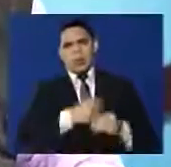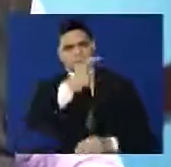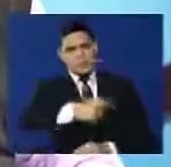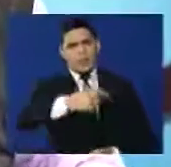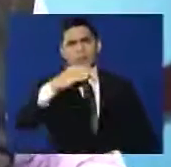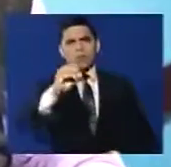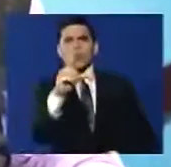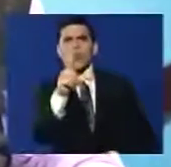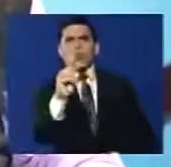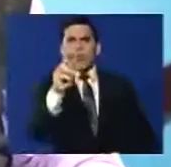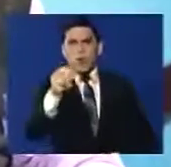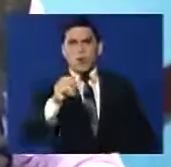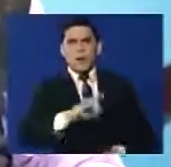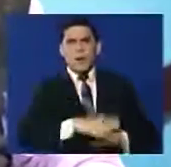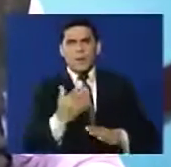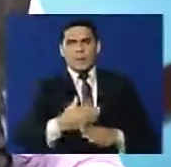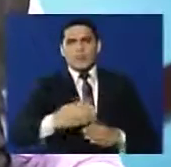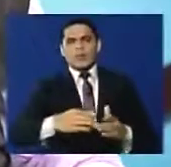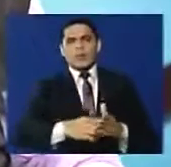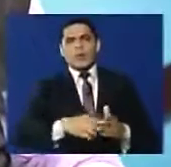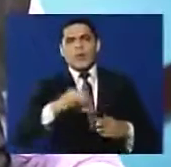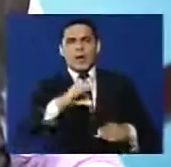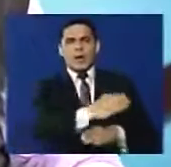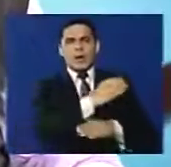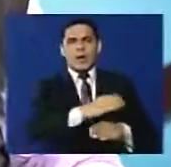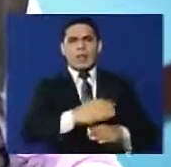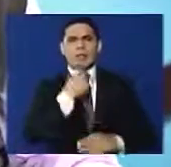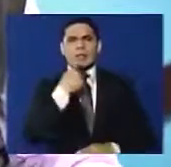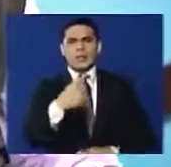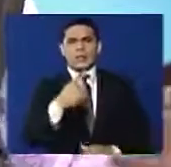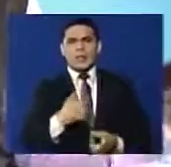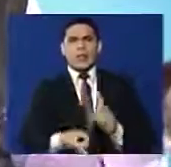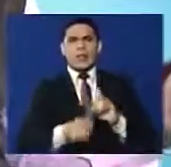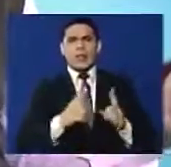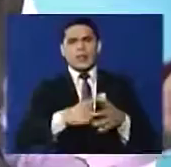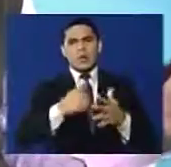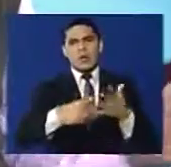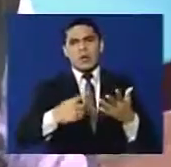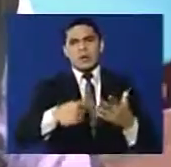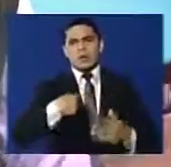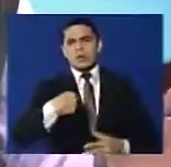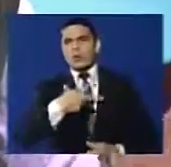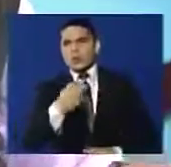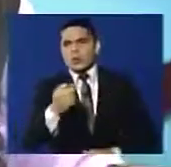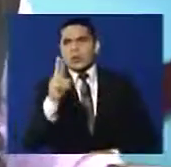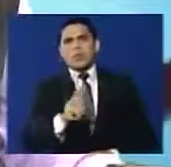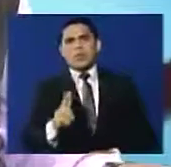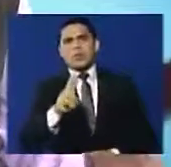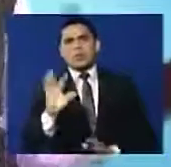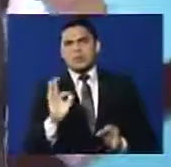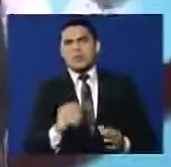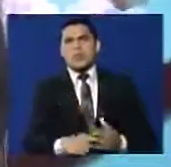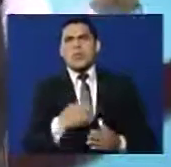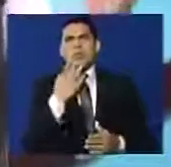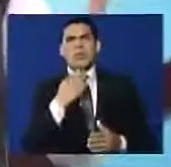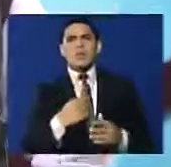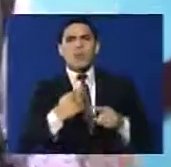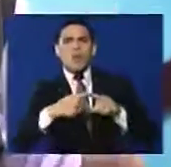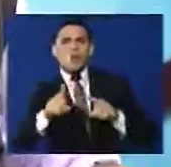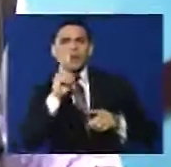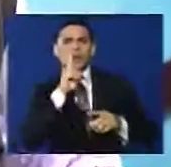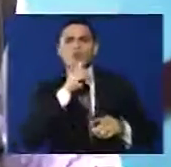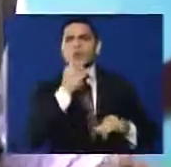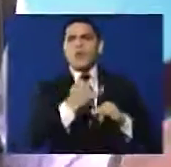de hecho en la versión que canta Willy hay algunas cosas que yo no utilizo, Yo no uso los sobrenombres,